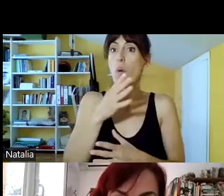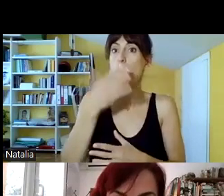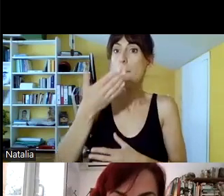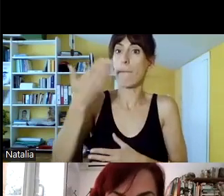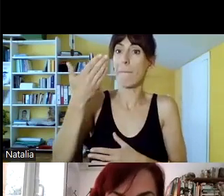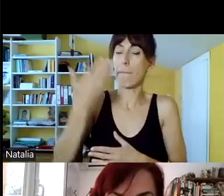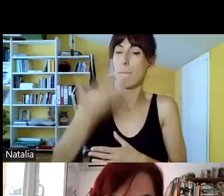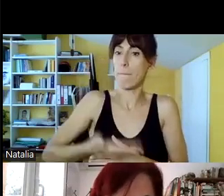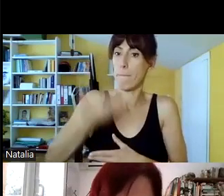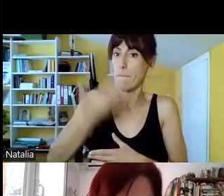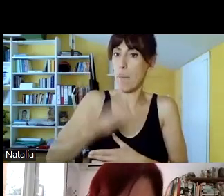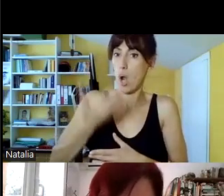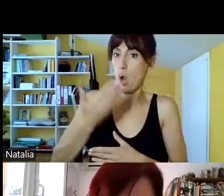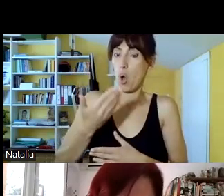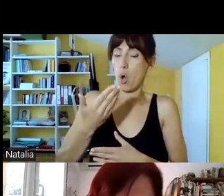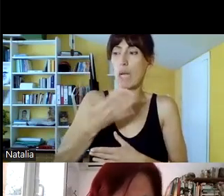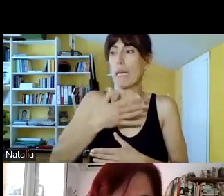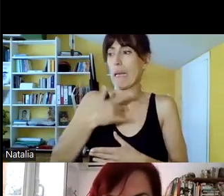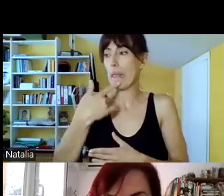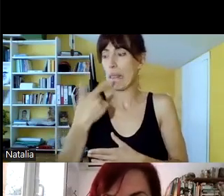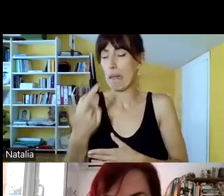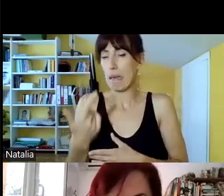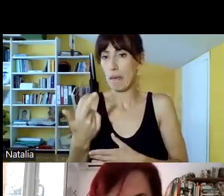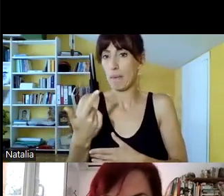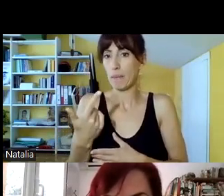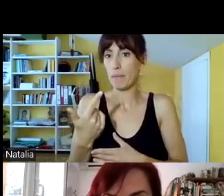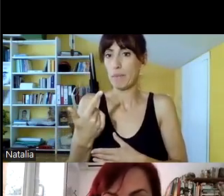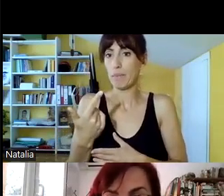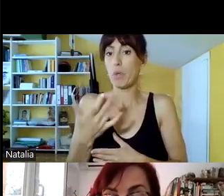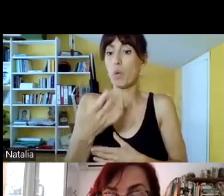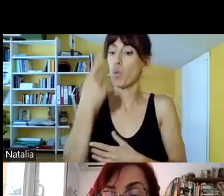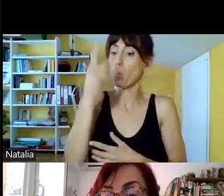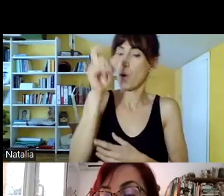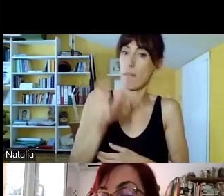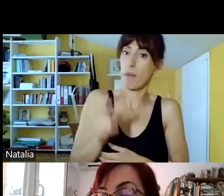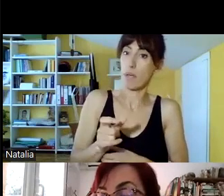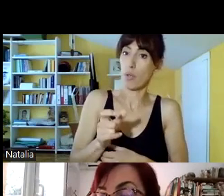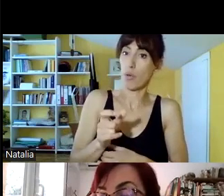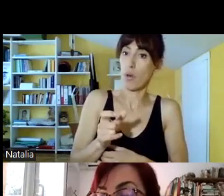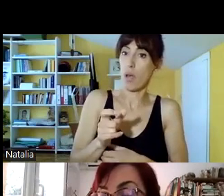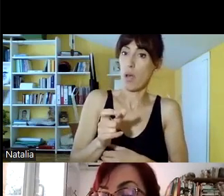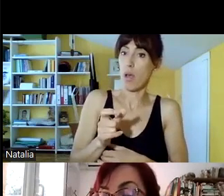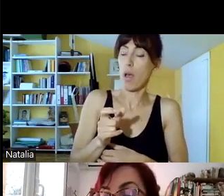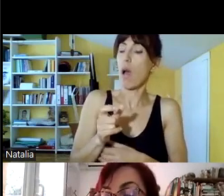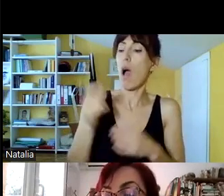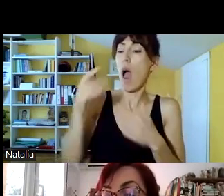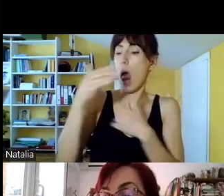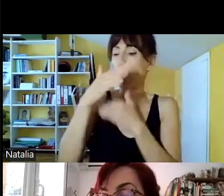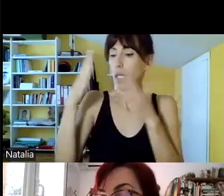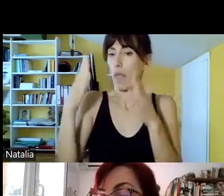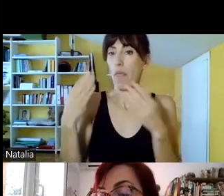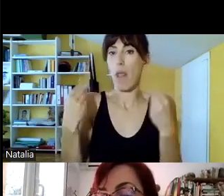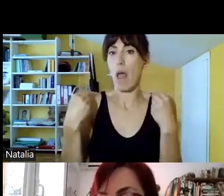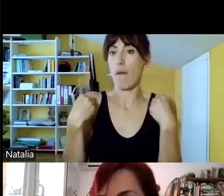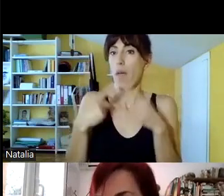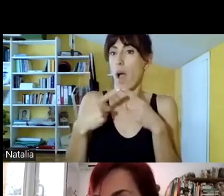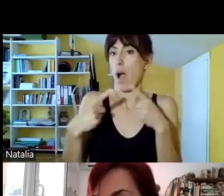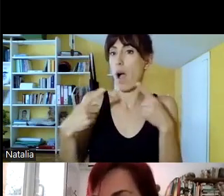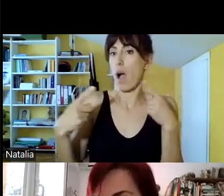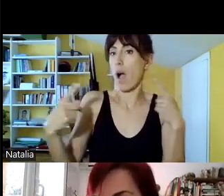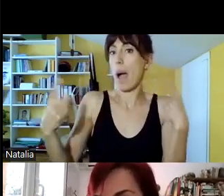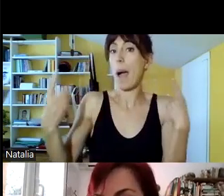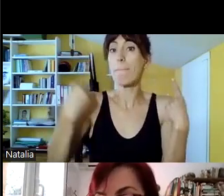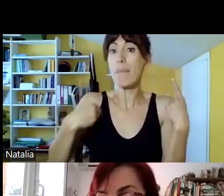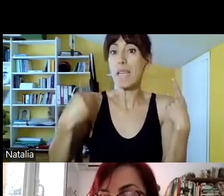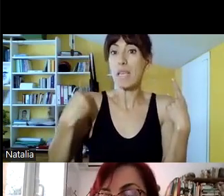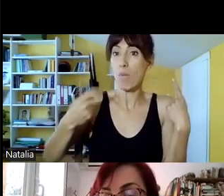la longitudinalidad, es decir, que a una persona le atiende a lo largo de su vida un mismo profesional o un mismo equipo